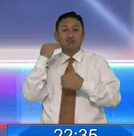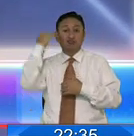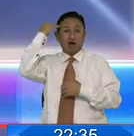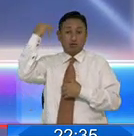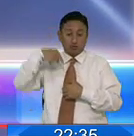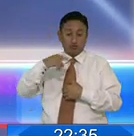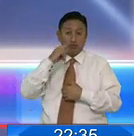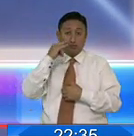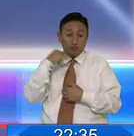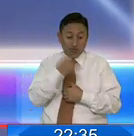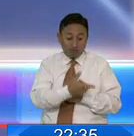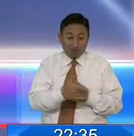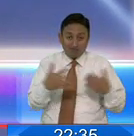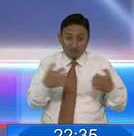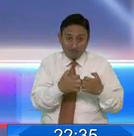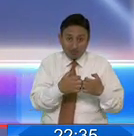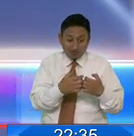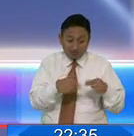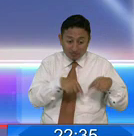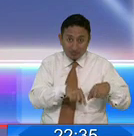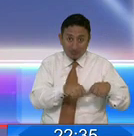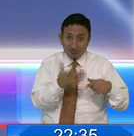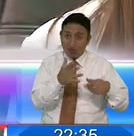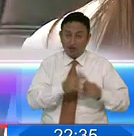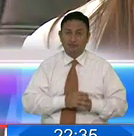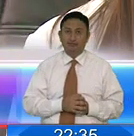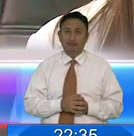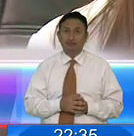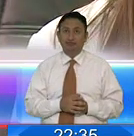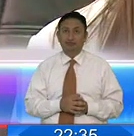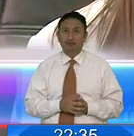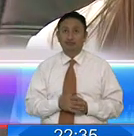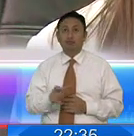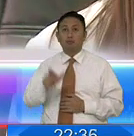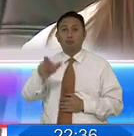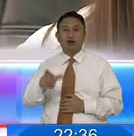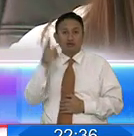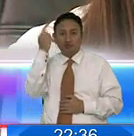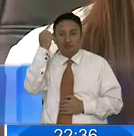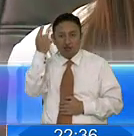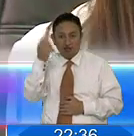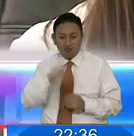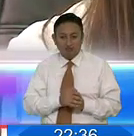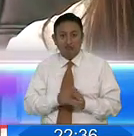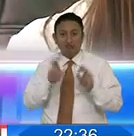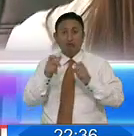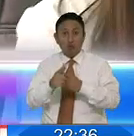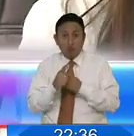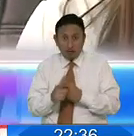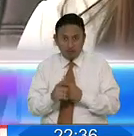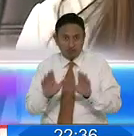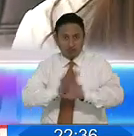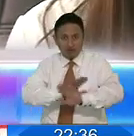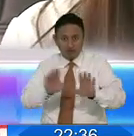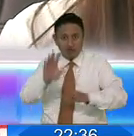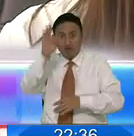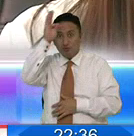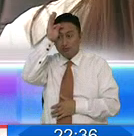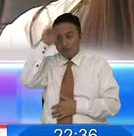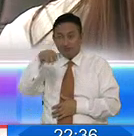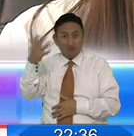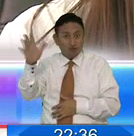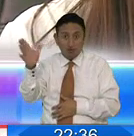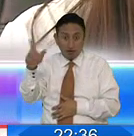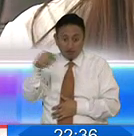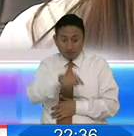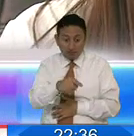cuenta con instrumental laparoscópico pediátrico porque la gente no entiende que no es que era un tema de urgencia si es que el hospital no tenía es